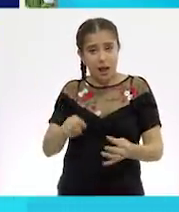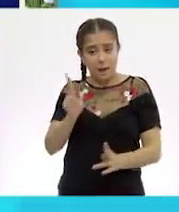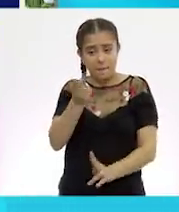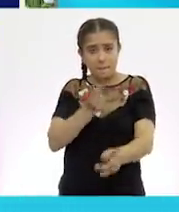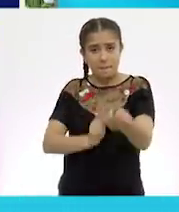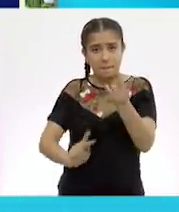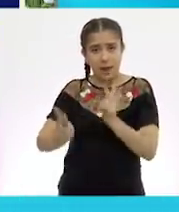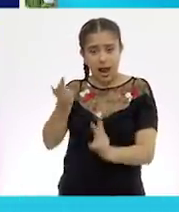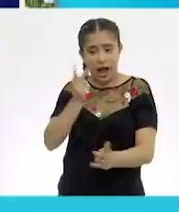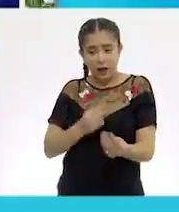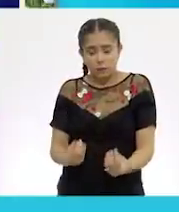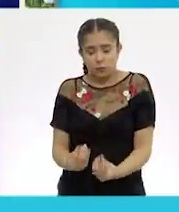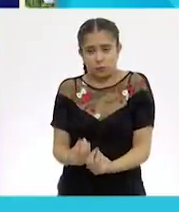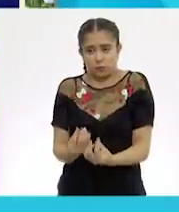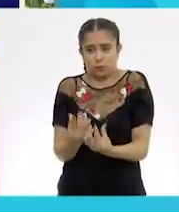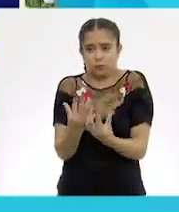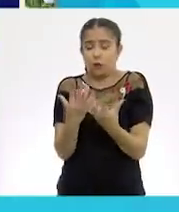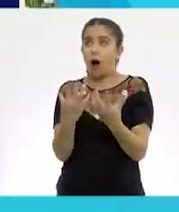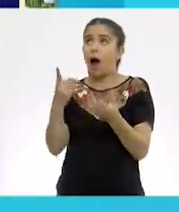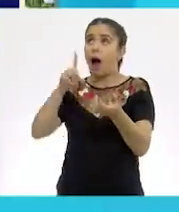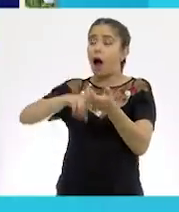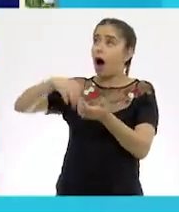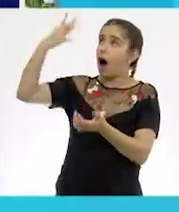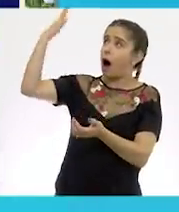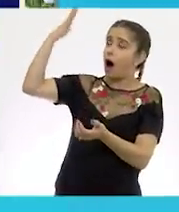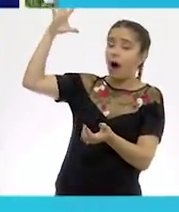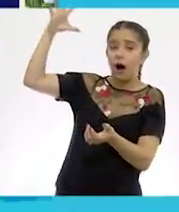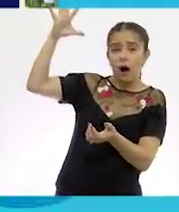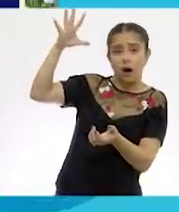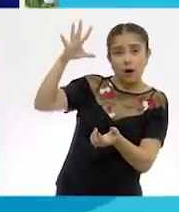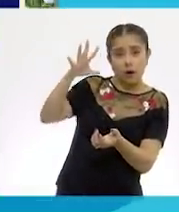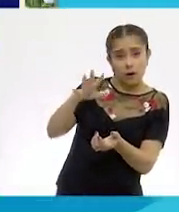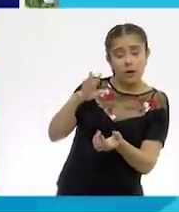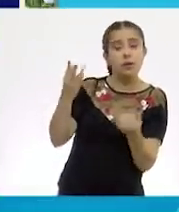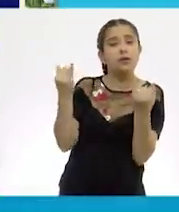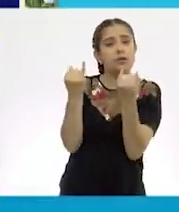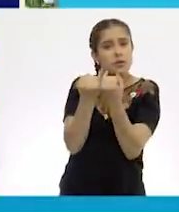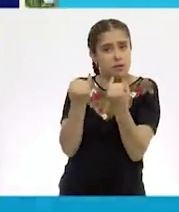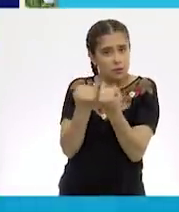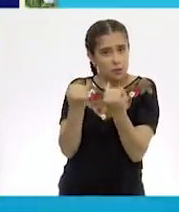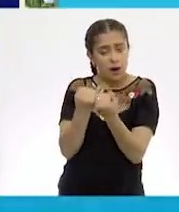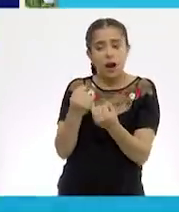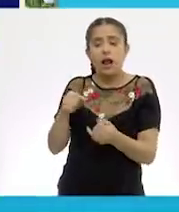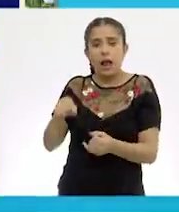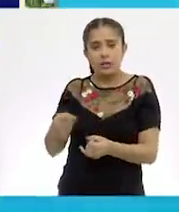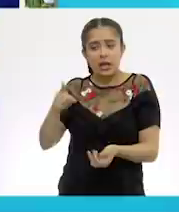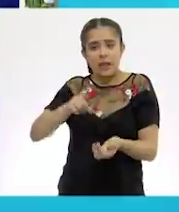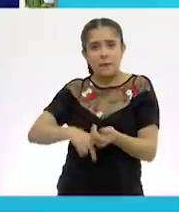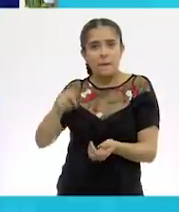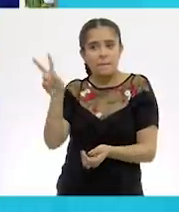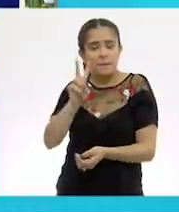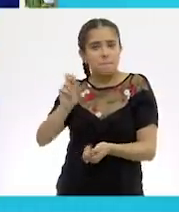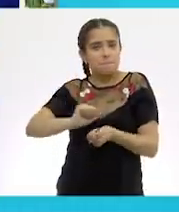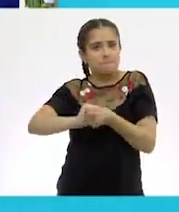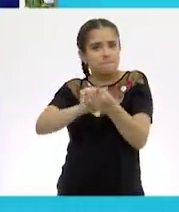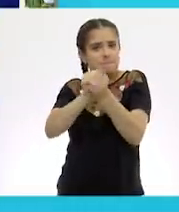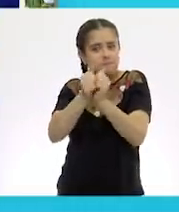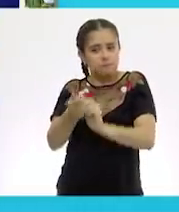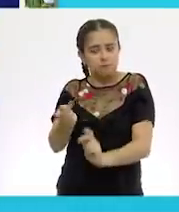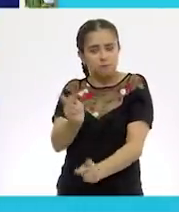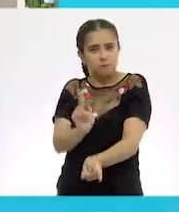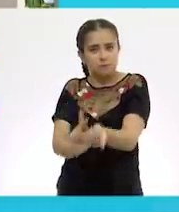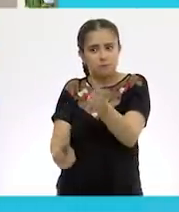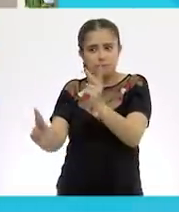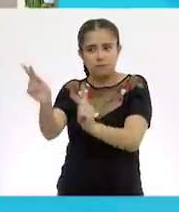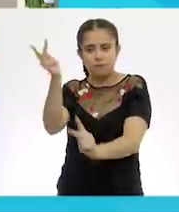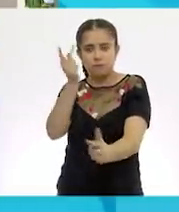gira a través del sol y lo necesitan para convertir el CO2 en